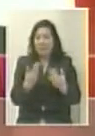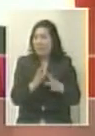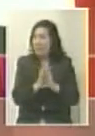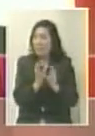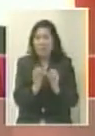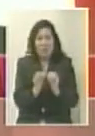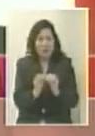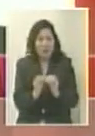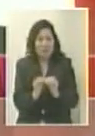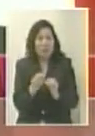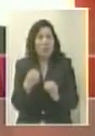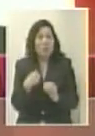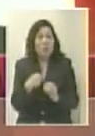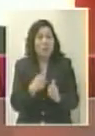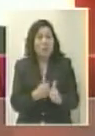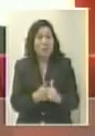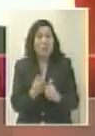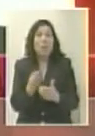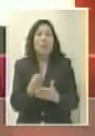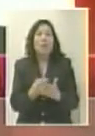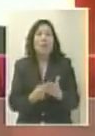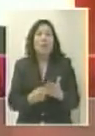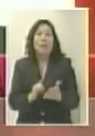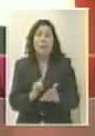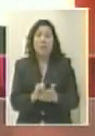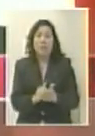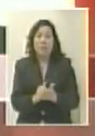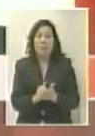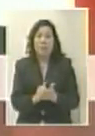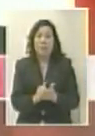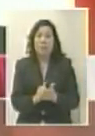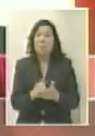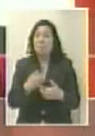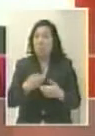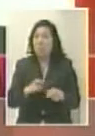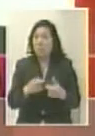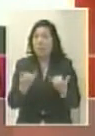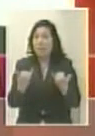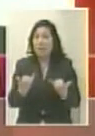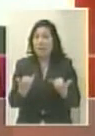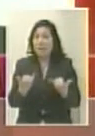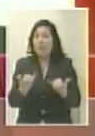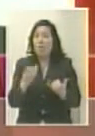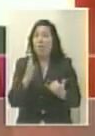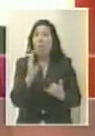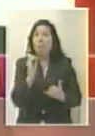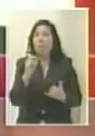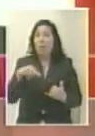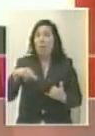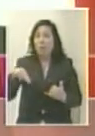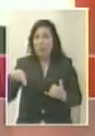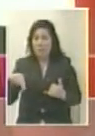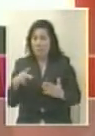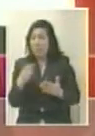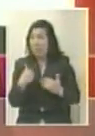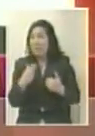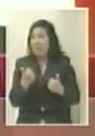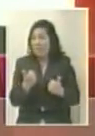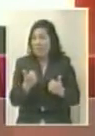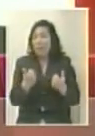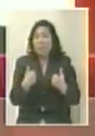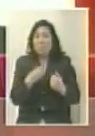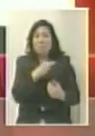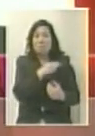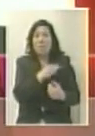sector, nosotros le damos seguimiento porque justamente un órgano de promoción de esto es el FONAM, el Fondo Nacional del Ambiente, en la